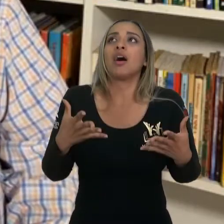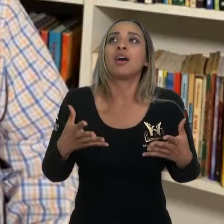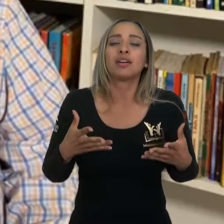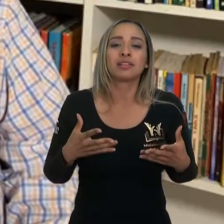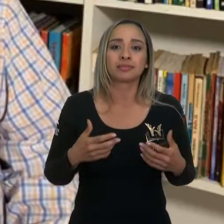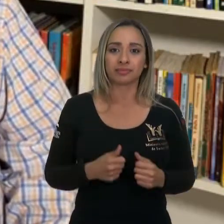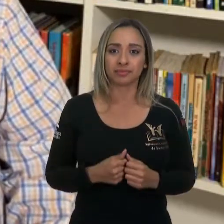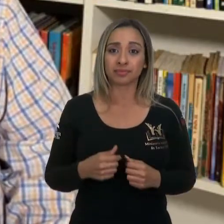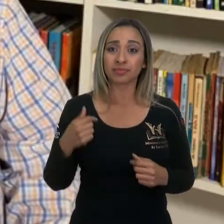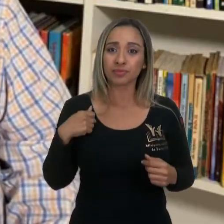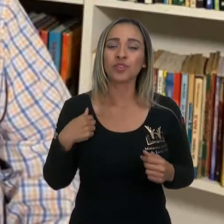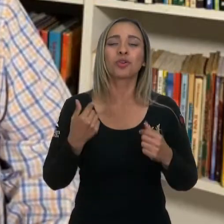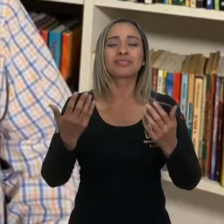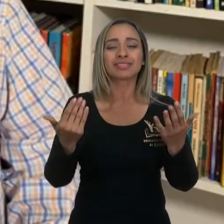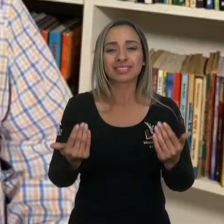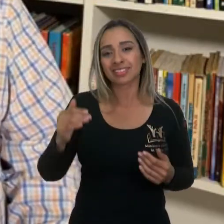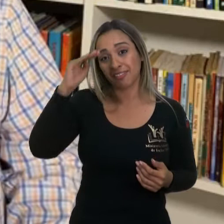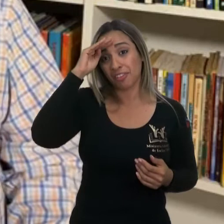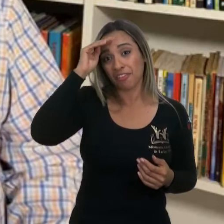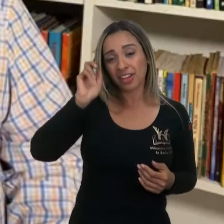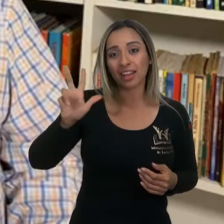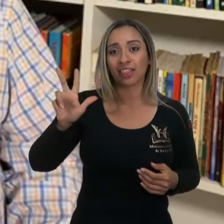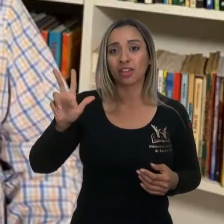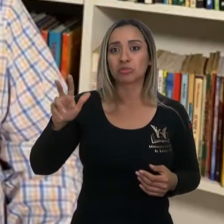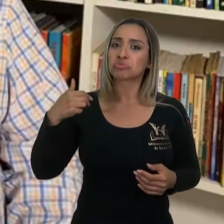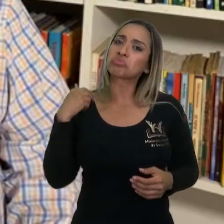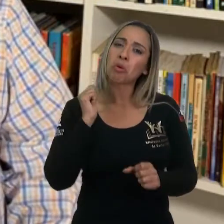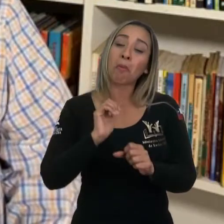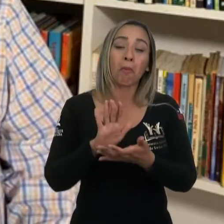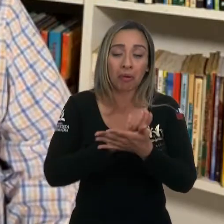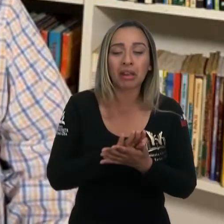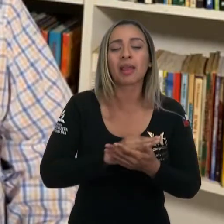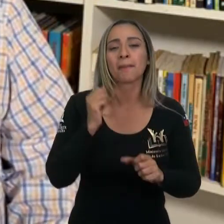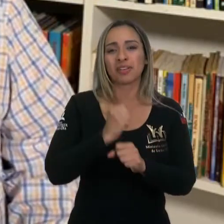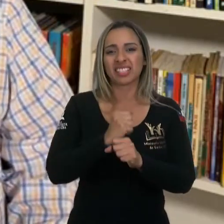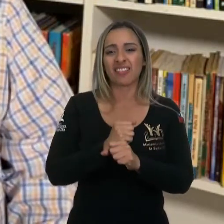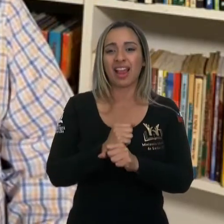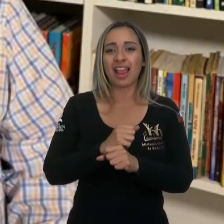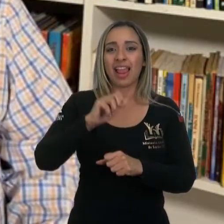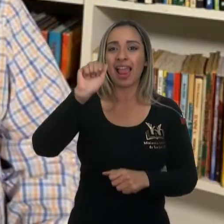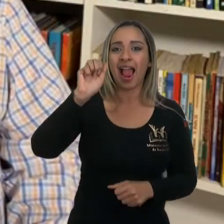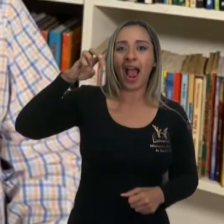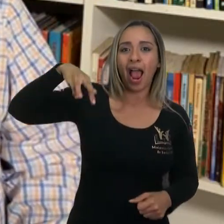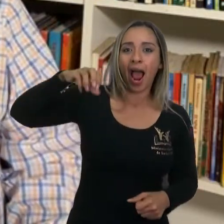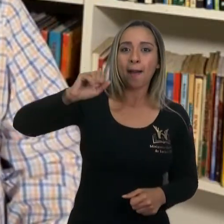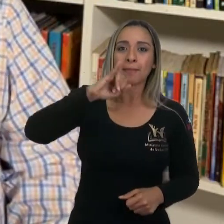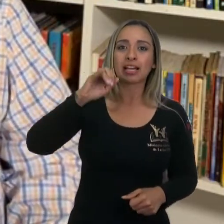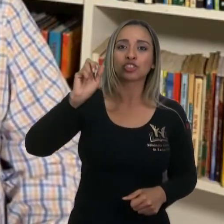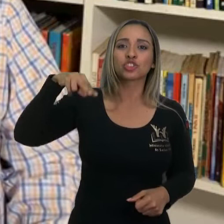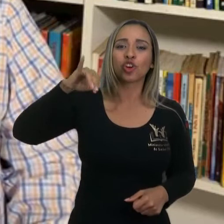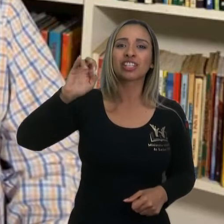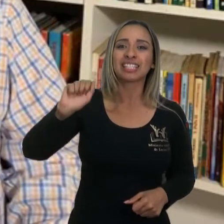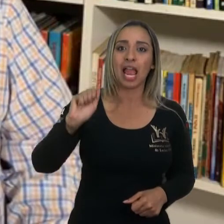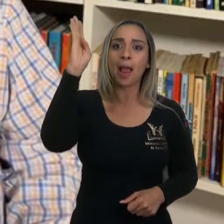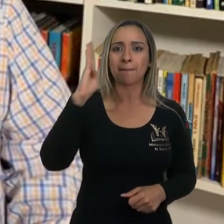vida he aprendido a confiar en Dios. Trabajé durante tres años en la Amazonía. A veces caminando en la noche oscura,